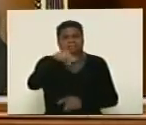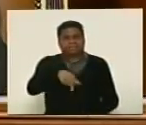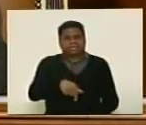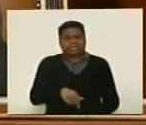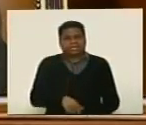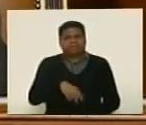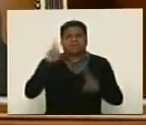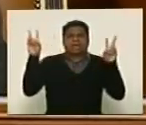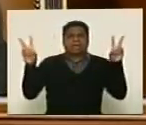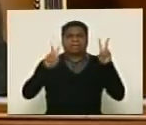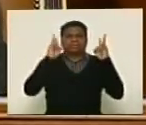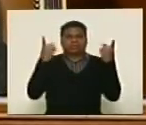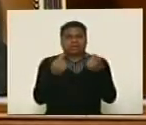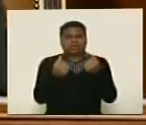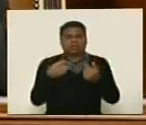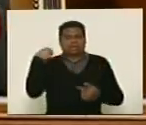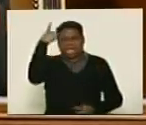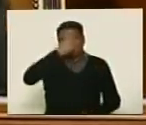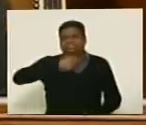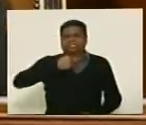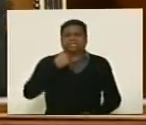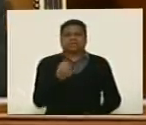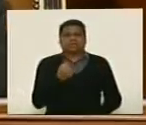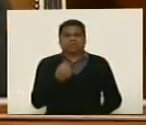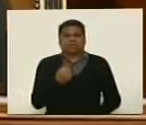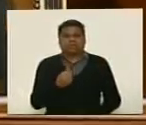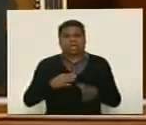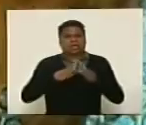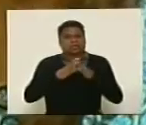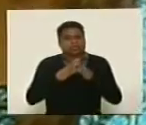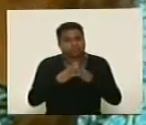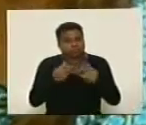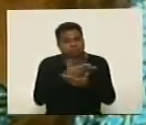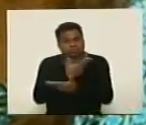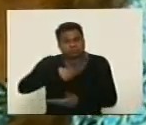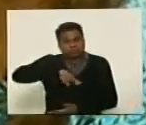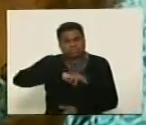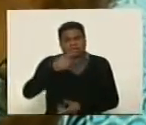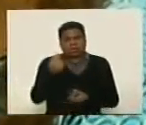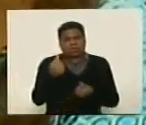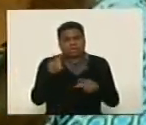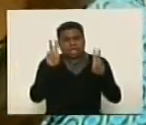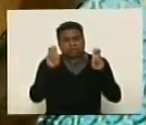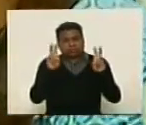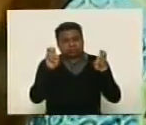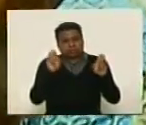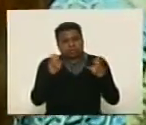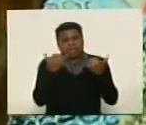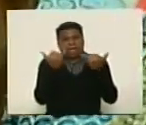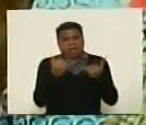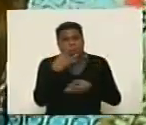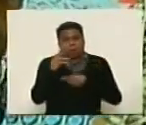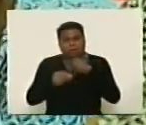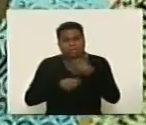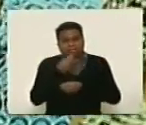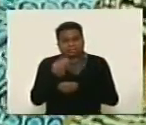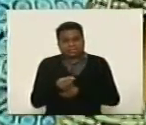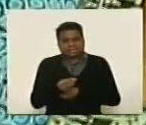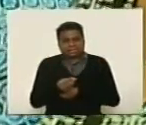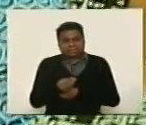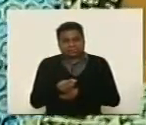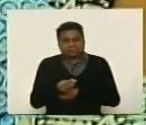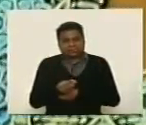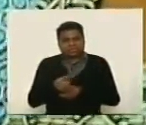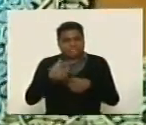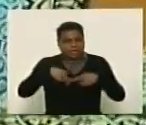victoria económica segura con esta arquitectura de nuestra economía, de la nuestra, de la que estamos haciendo a la robinsoniana,